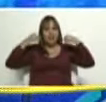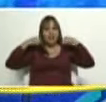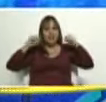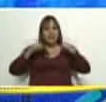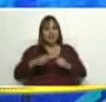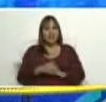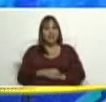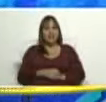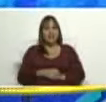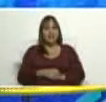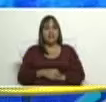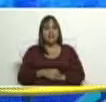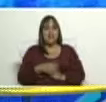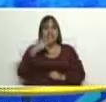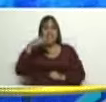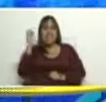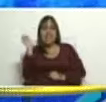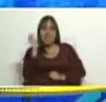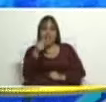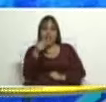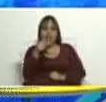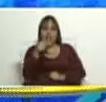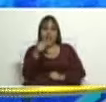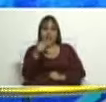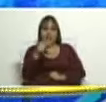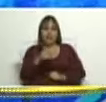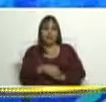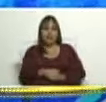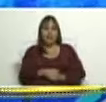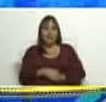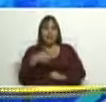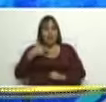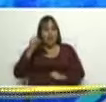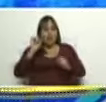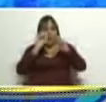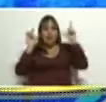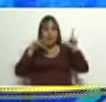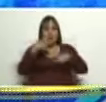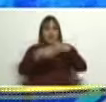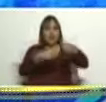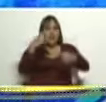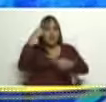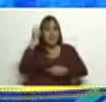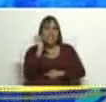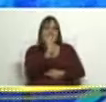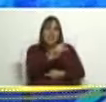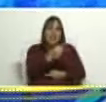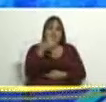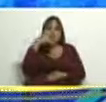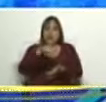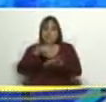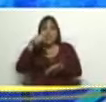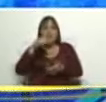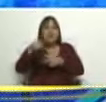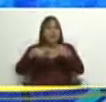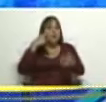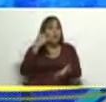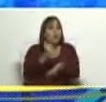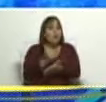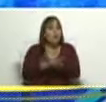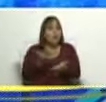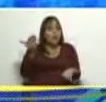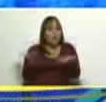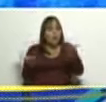Me dicen que Telegram. Yo voy a preparar una sorpresa para estos días con Telegram y WhatsApp. Y vamos a ver, pues, cuál de las